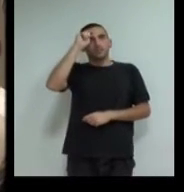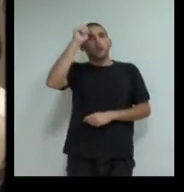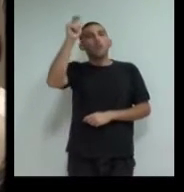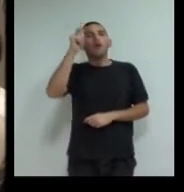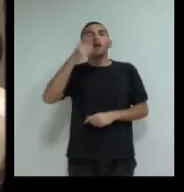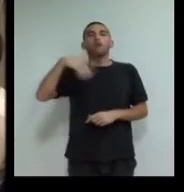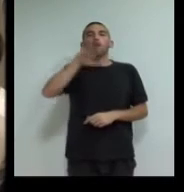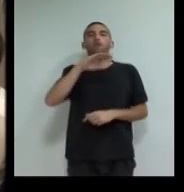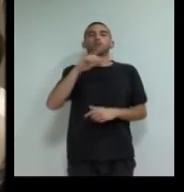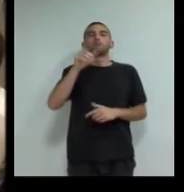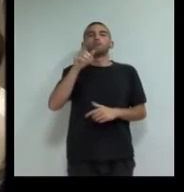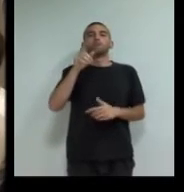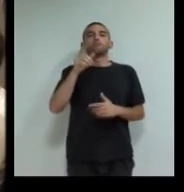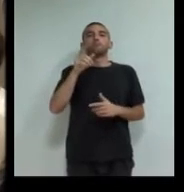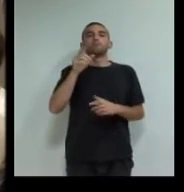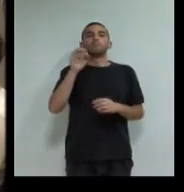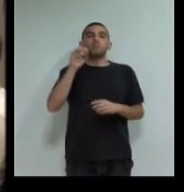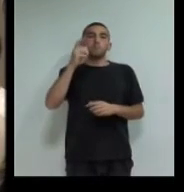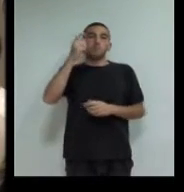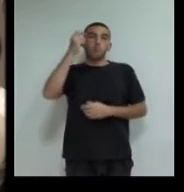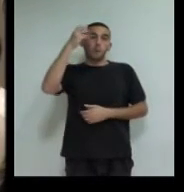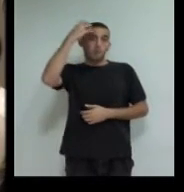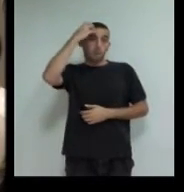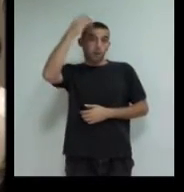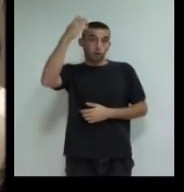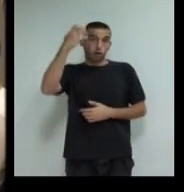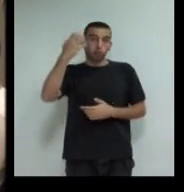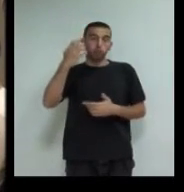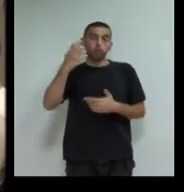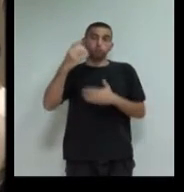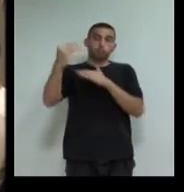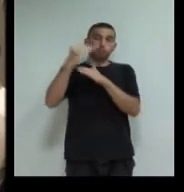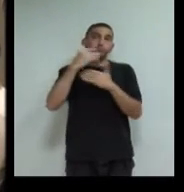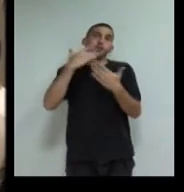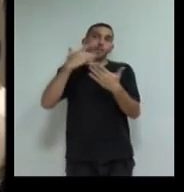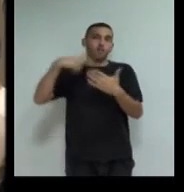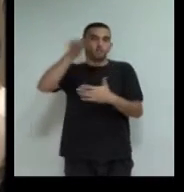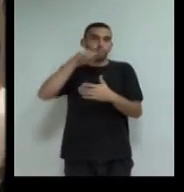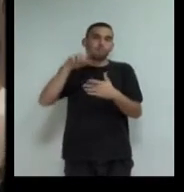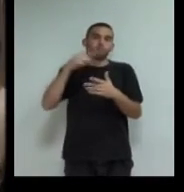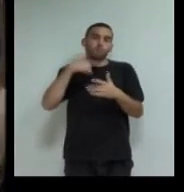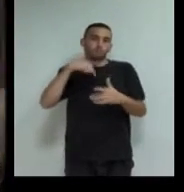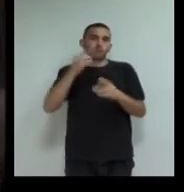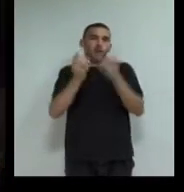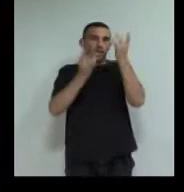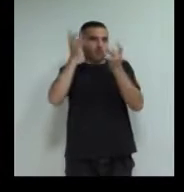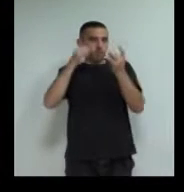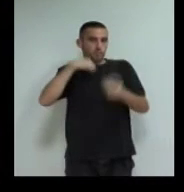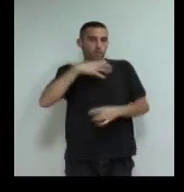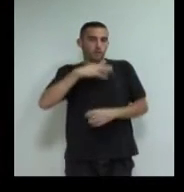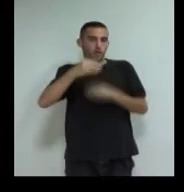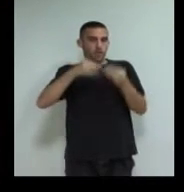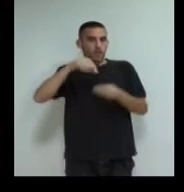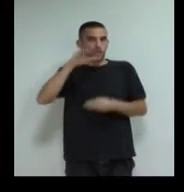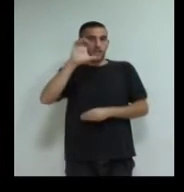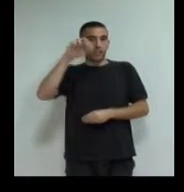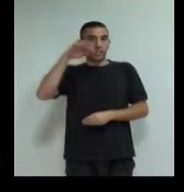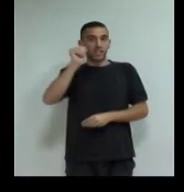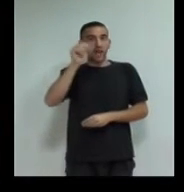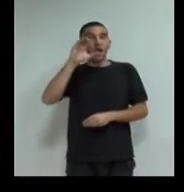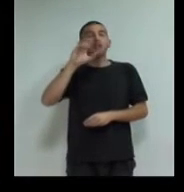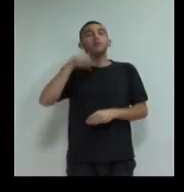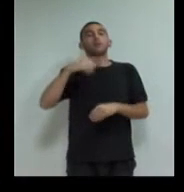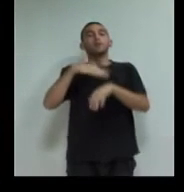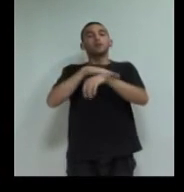a todos nuestros patronos, que gracias a ellos son posibles las actividades de CENTAC, al Ministerio de Sanidad, Servicios